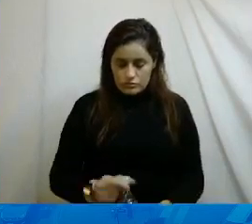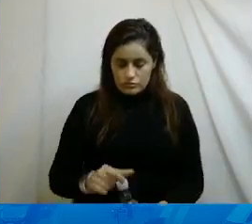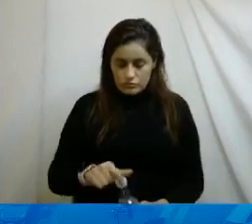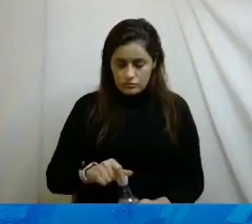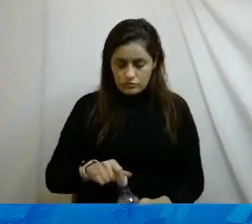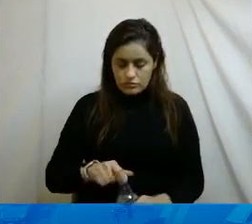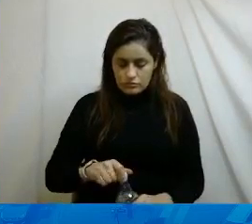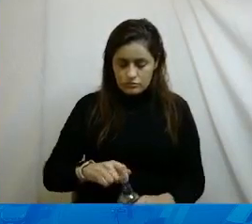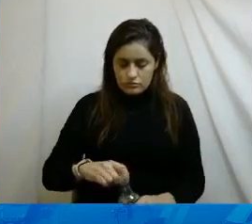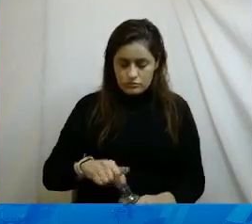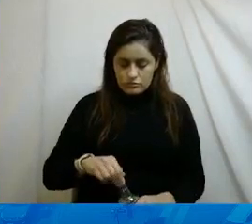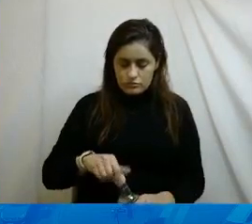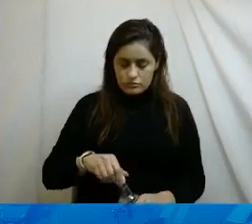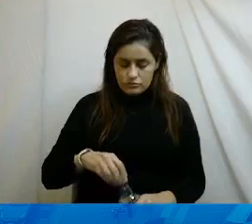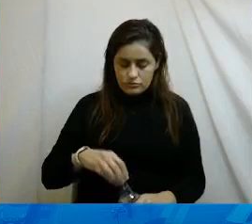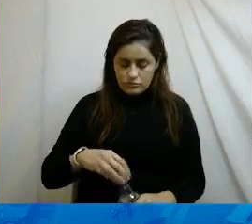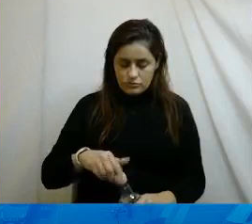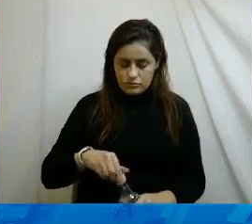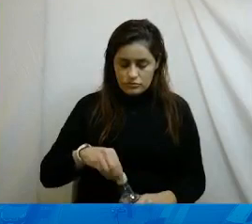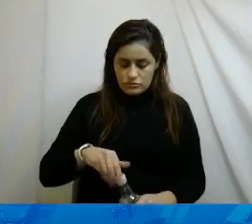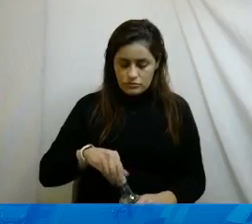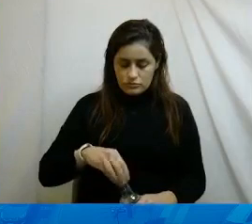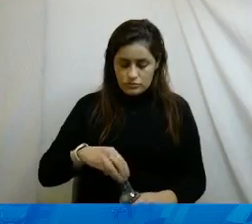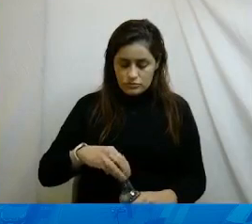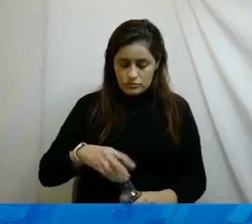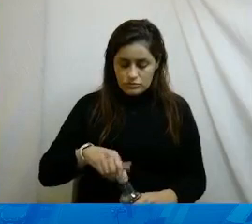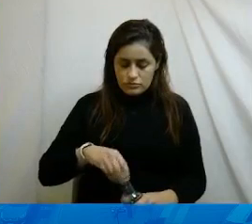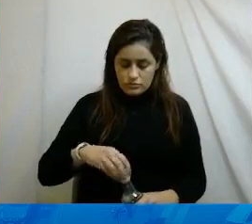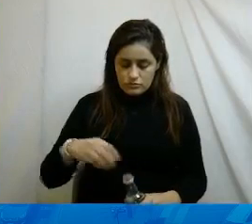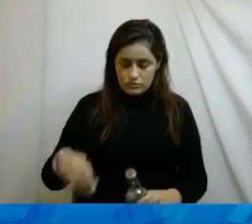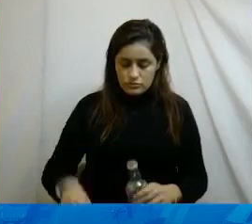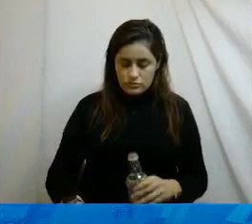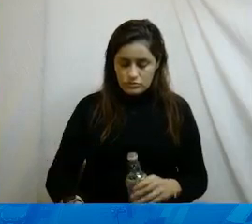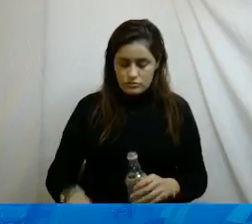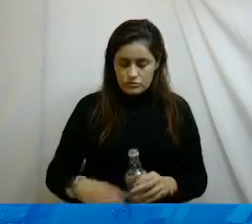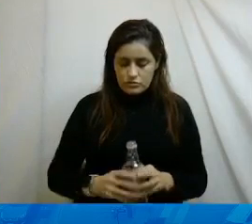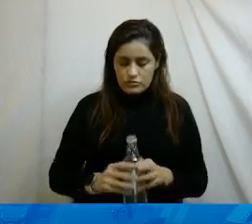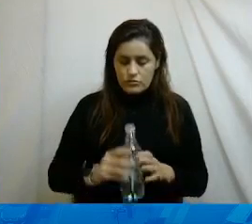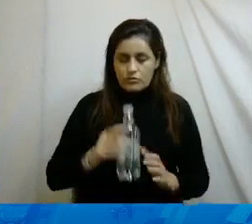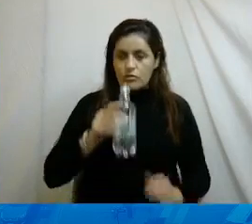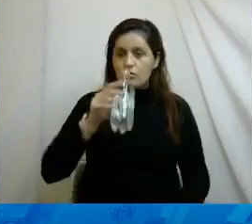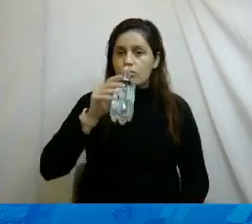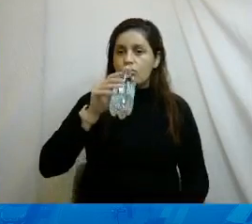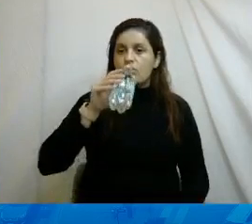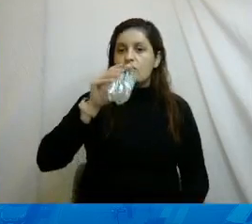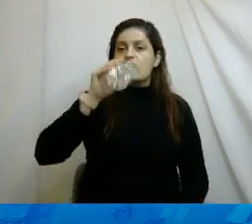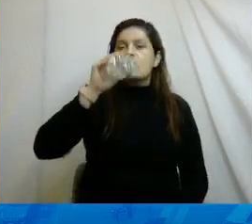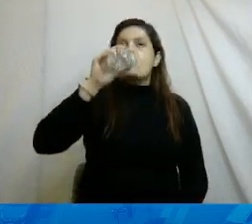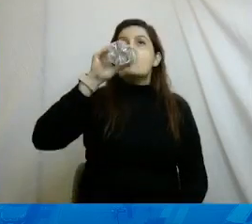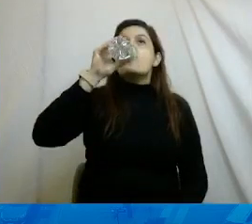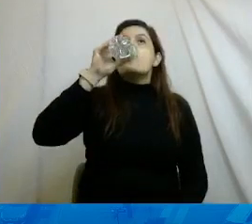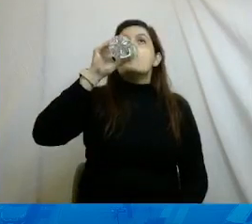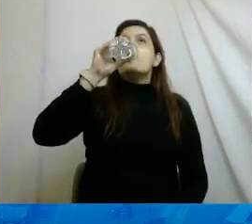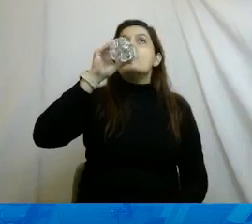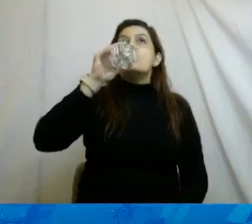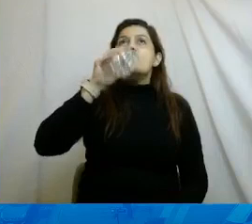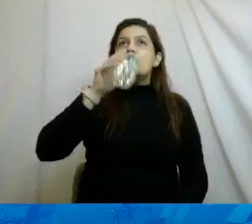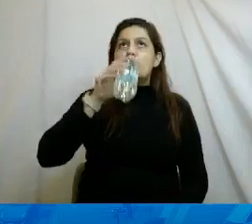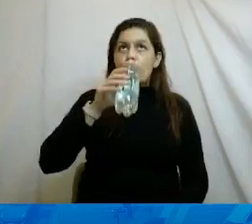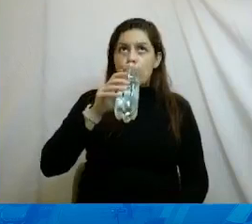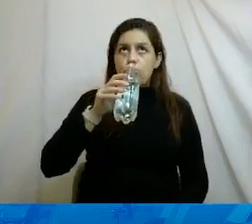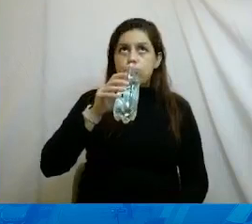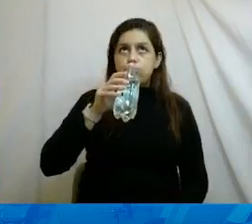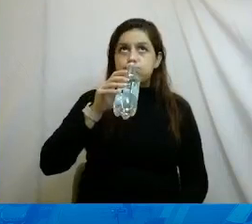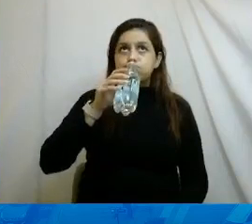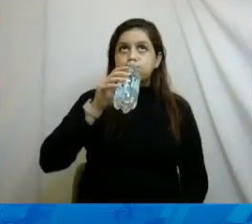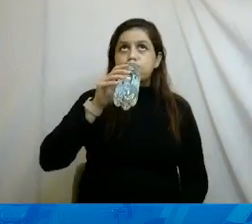Bien breve. El concejal Enríquez efectivamente hizo alusión a que yo también había hecho mención a la existencia de esta deuda.